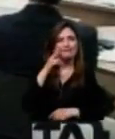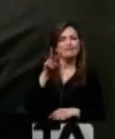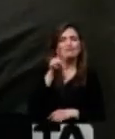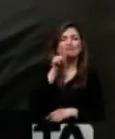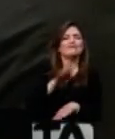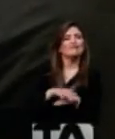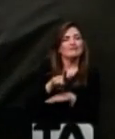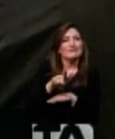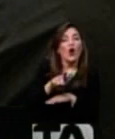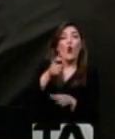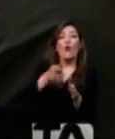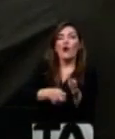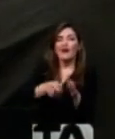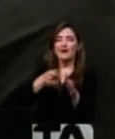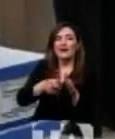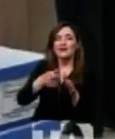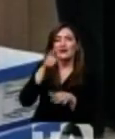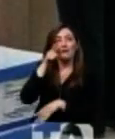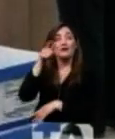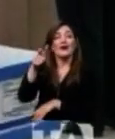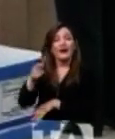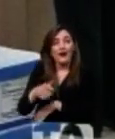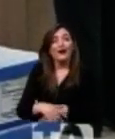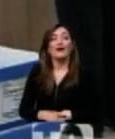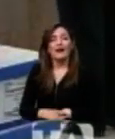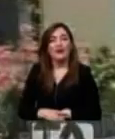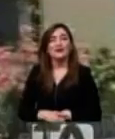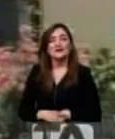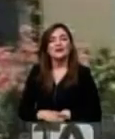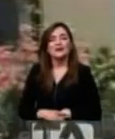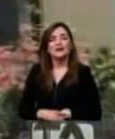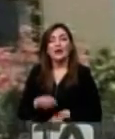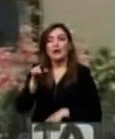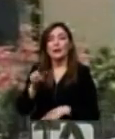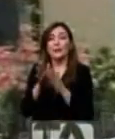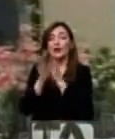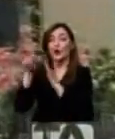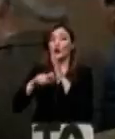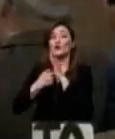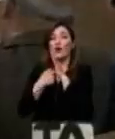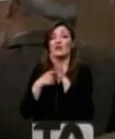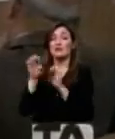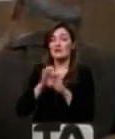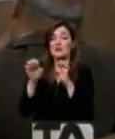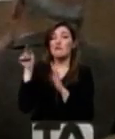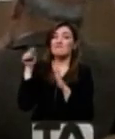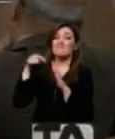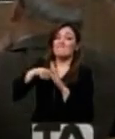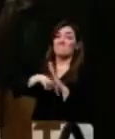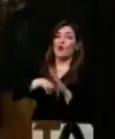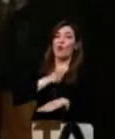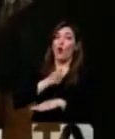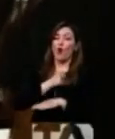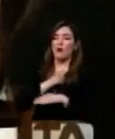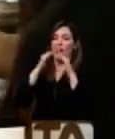hacia jueces y fiscales ya por decirlo menos sus sospechosos fallos por lo que se pedirá a la contraloría que realice auditoría a sus bienes